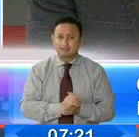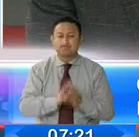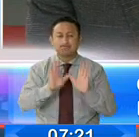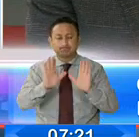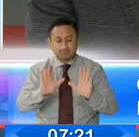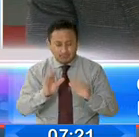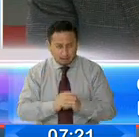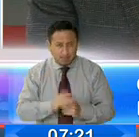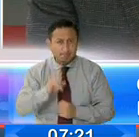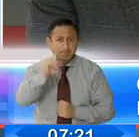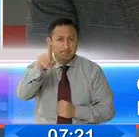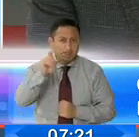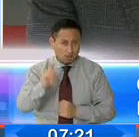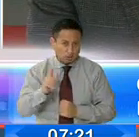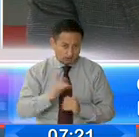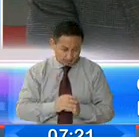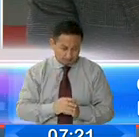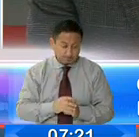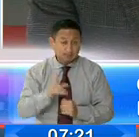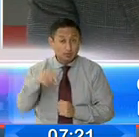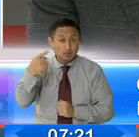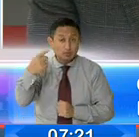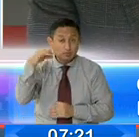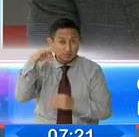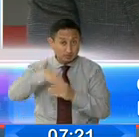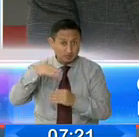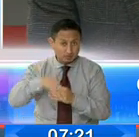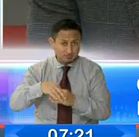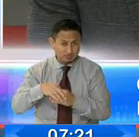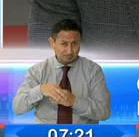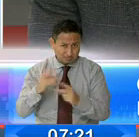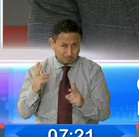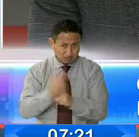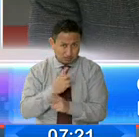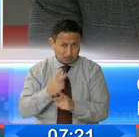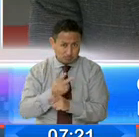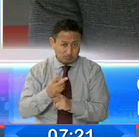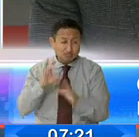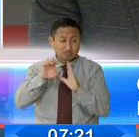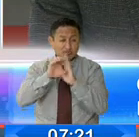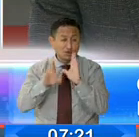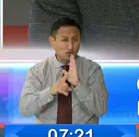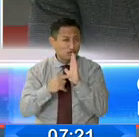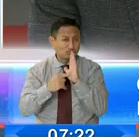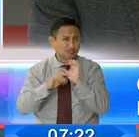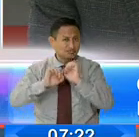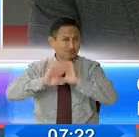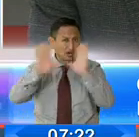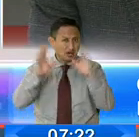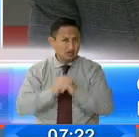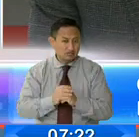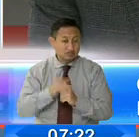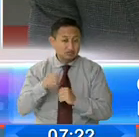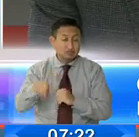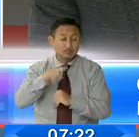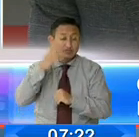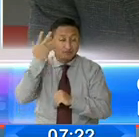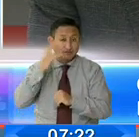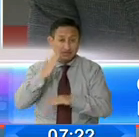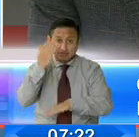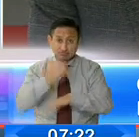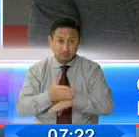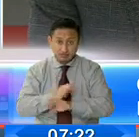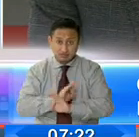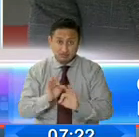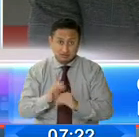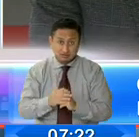¿no hay peligro para las elecciones del 2021? Porque el Código de la Democracia es muy claro en esto. Si no se llega a la fecha establecida,